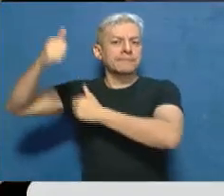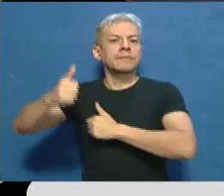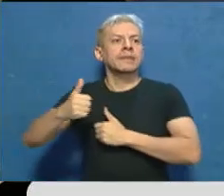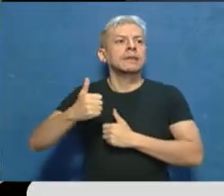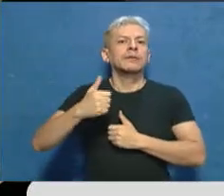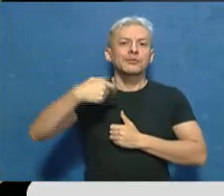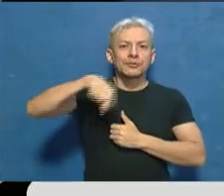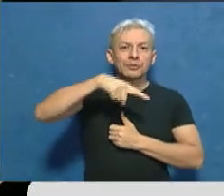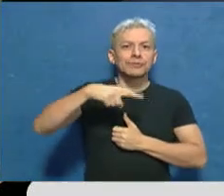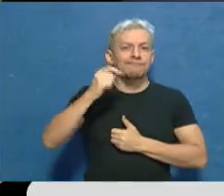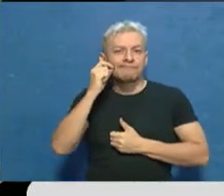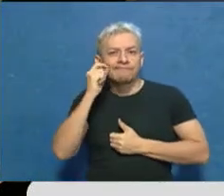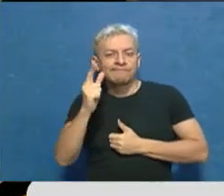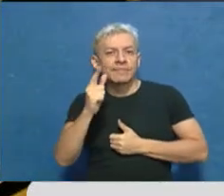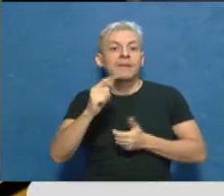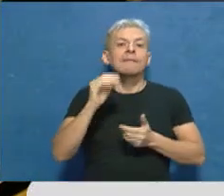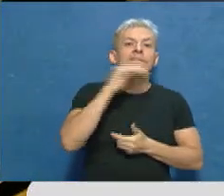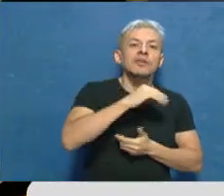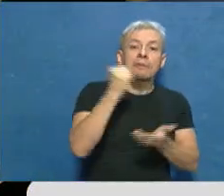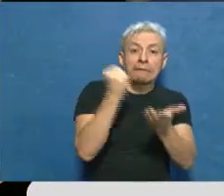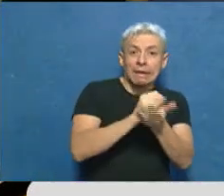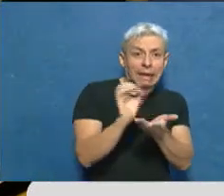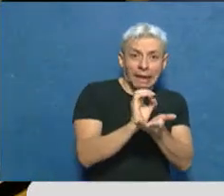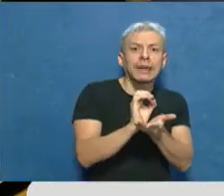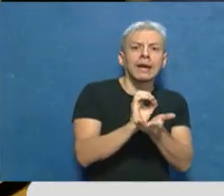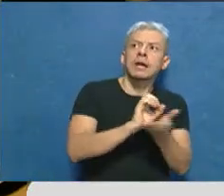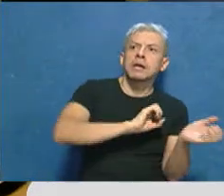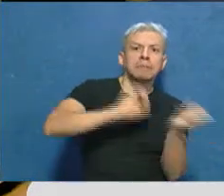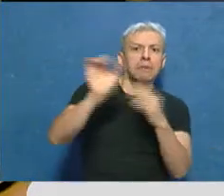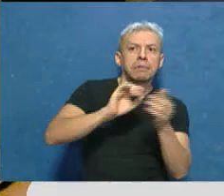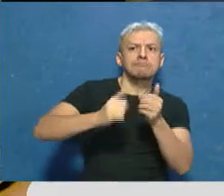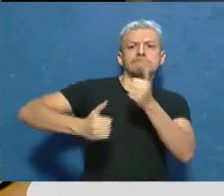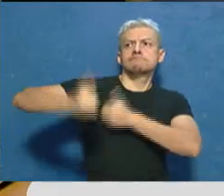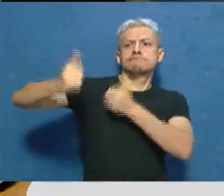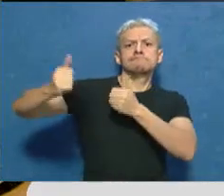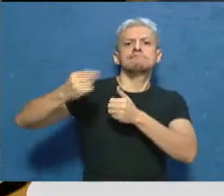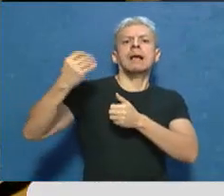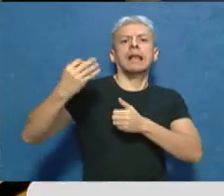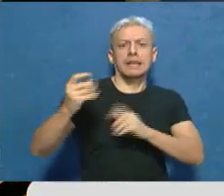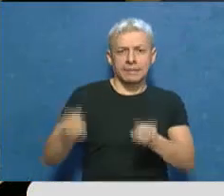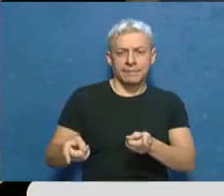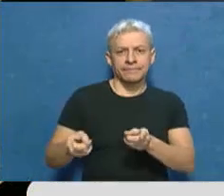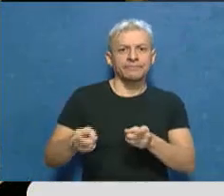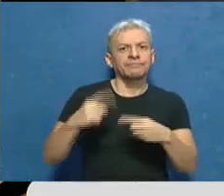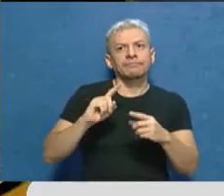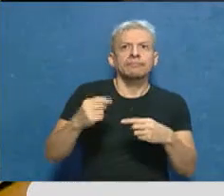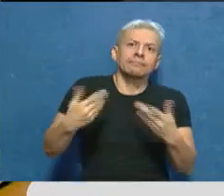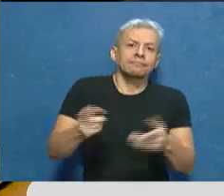que el vino a granel se vaya posicionando como vinos de calidad y no de